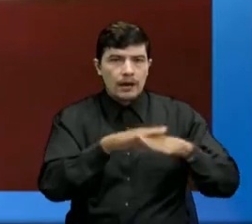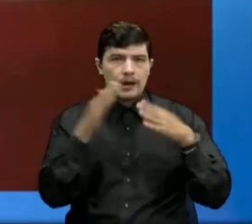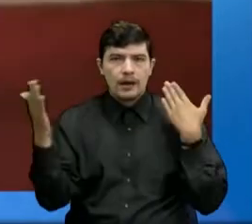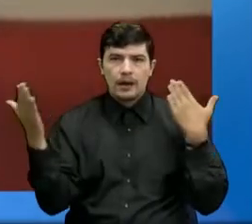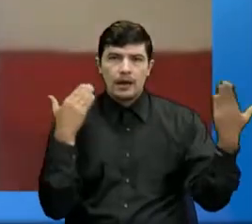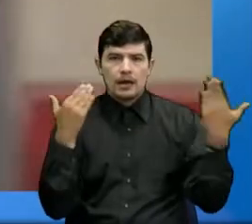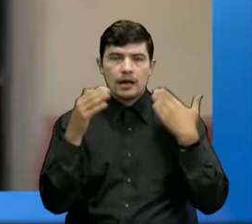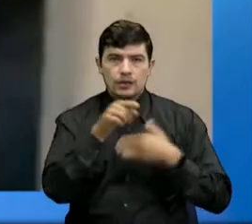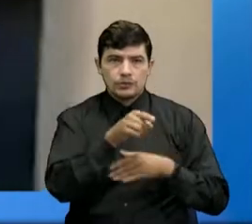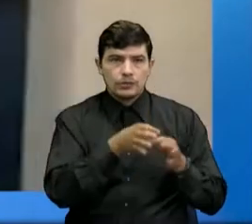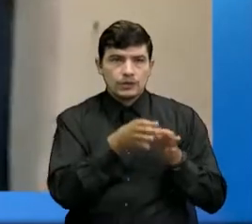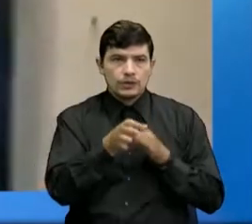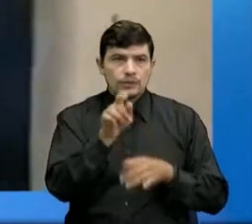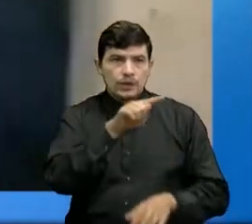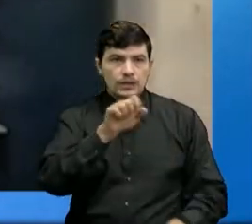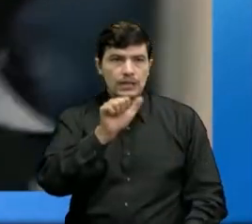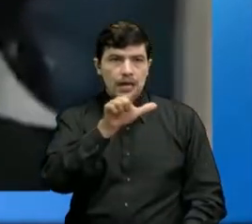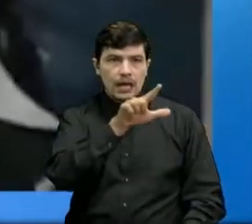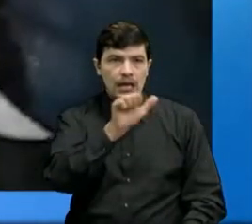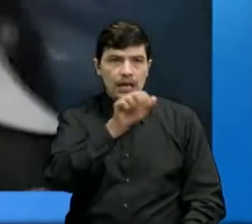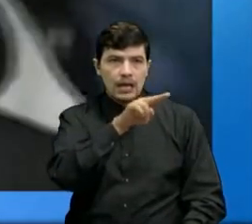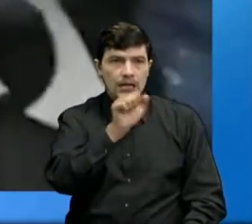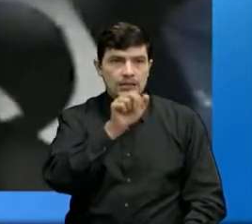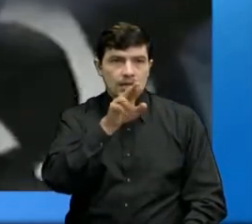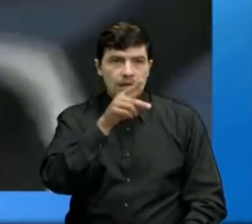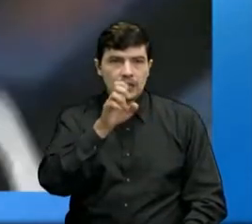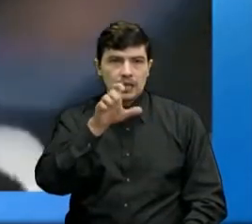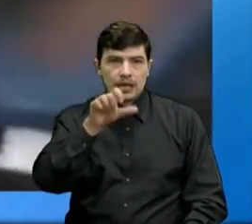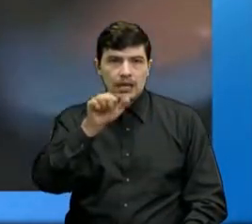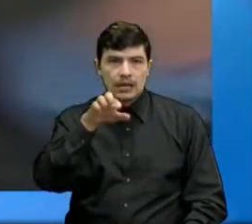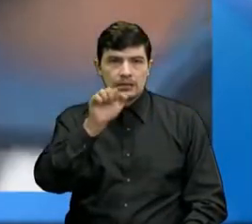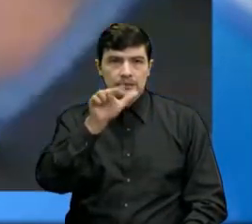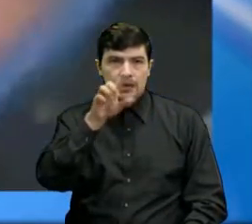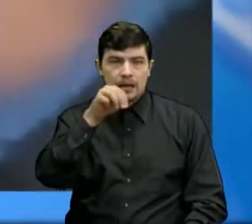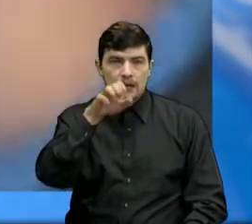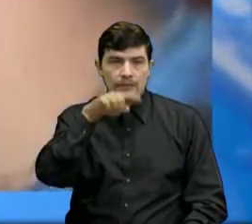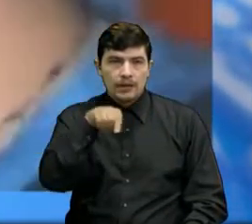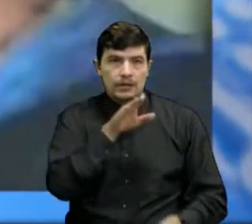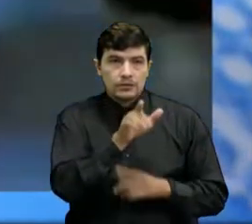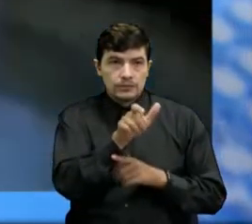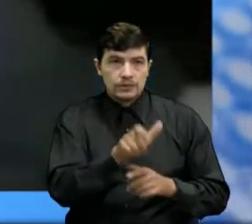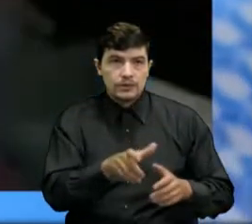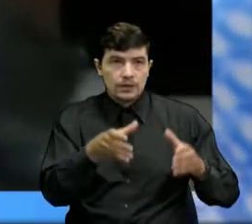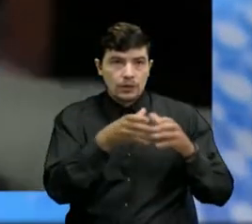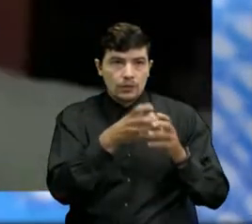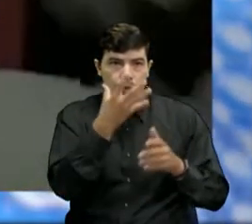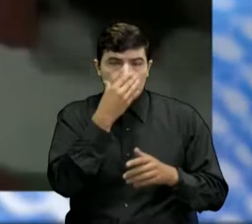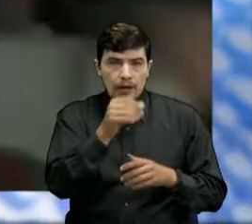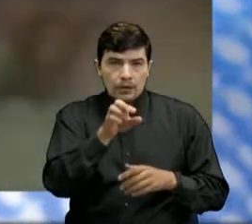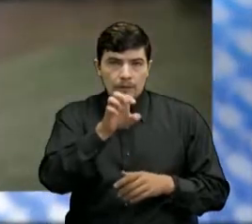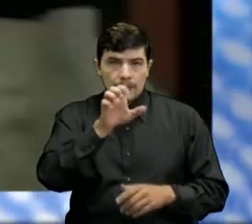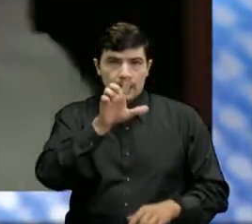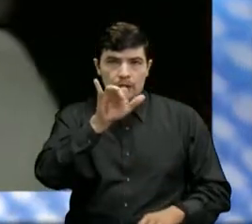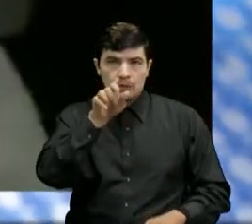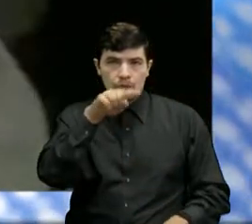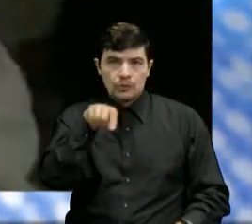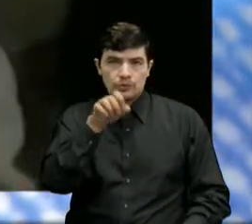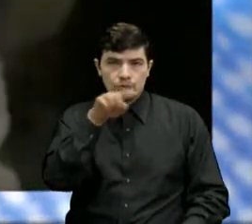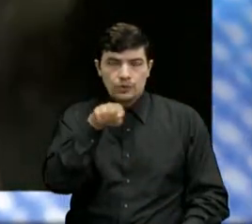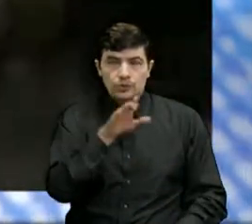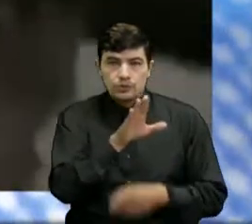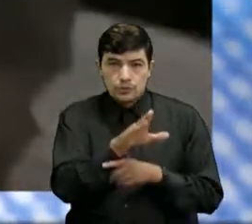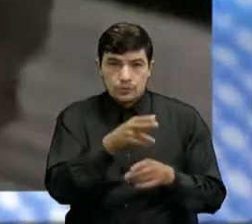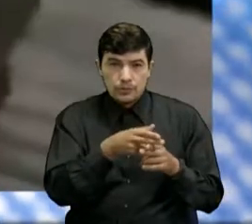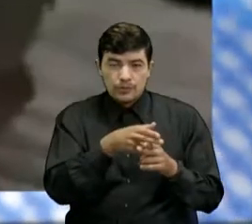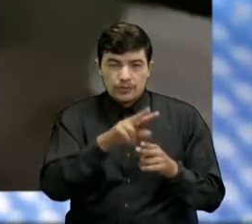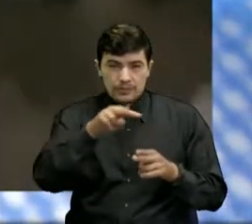del municipio de Salazar de las Palmas, donde se escondía Cristiano Amaya Barbosa, conocido en el grupo armado organizado Los Pelusos como Sato. Este hombre,